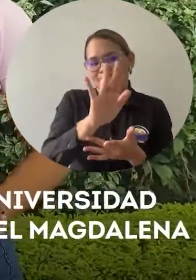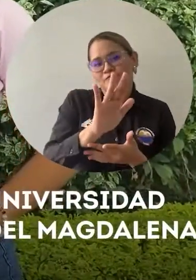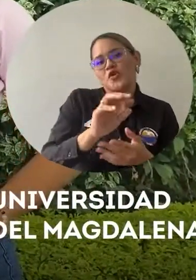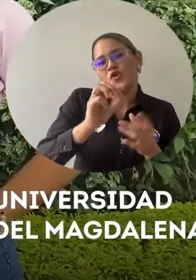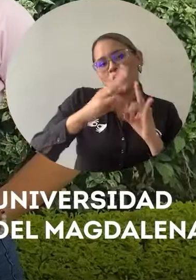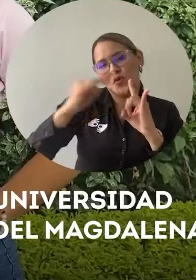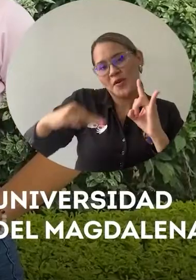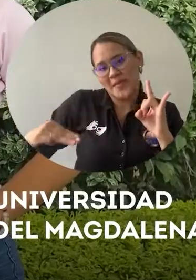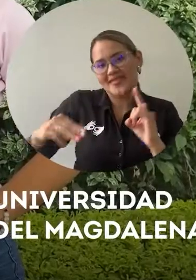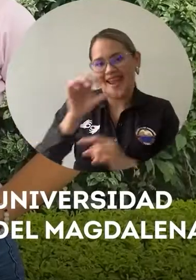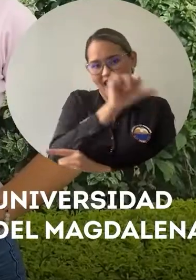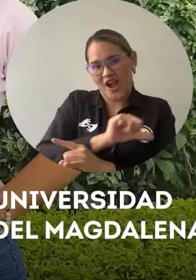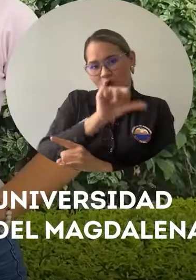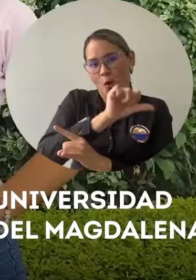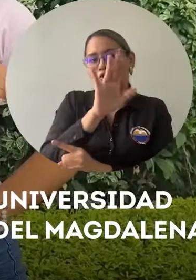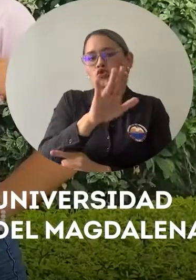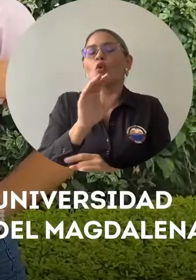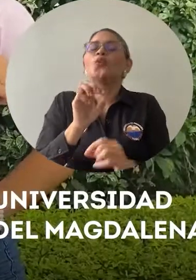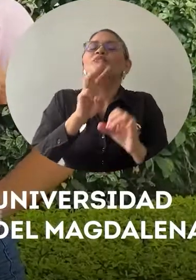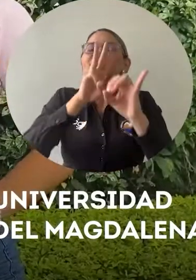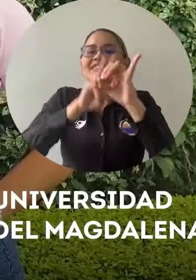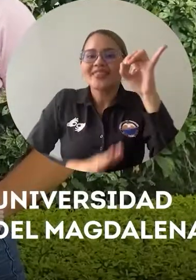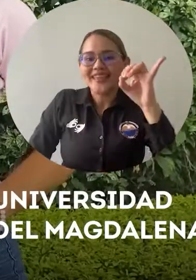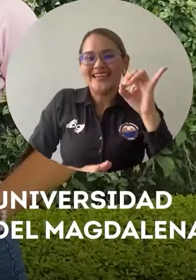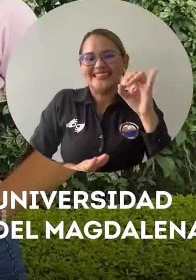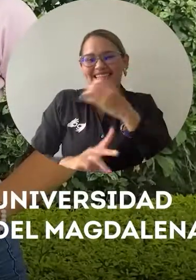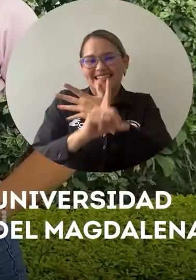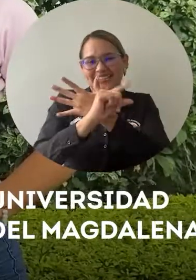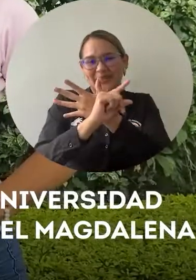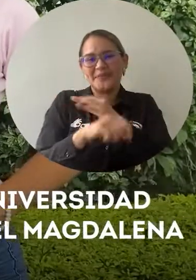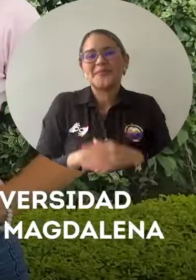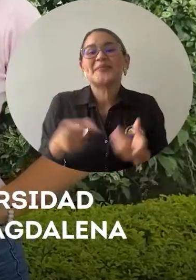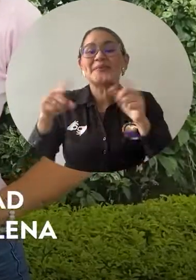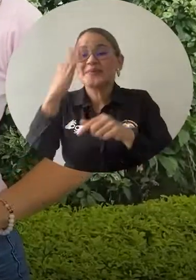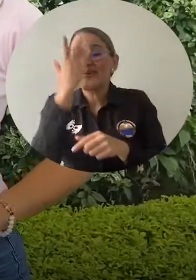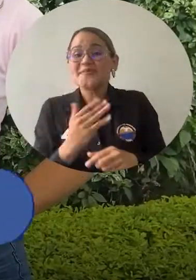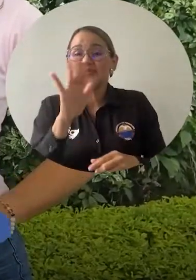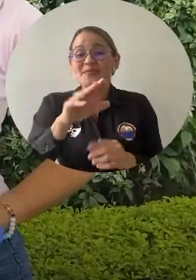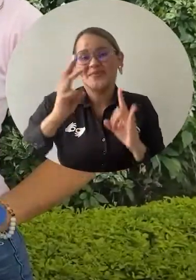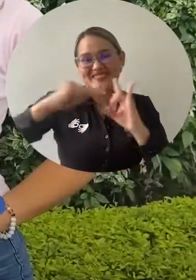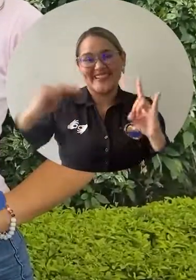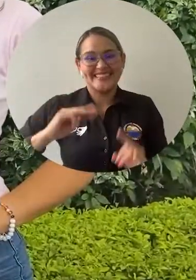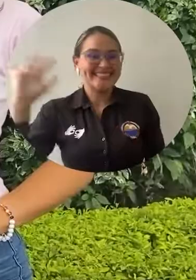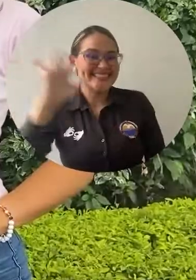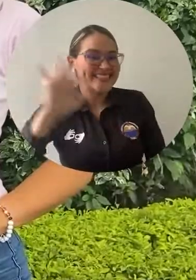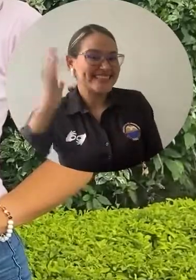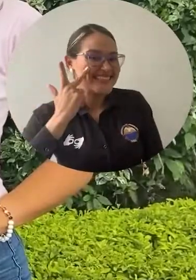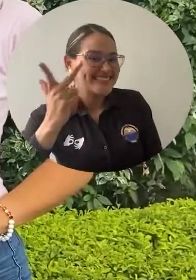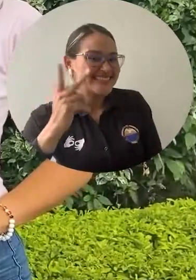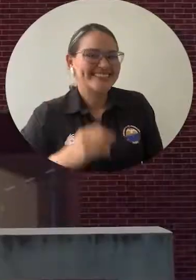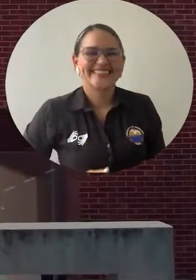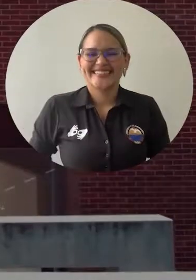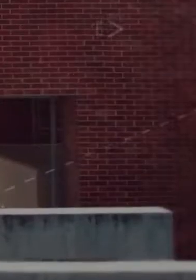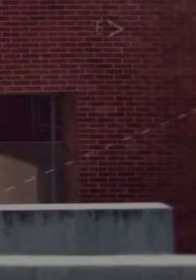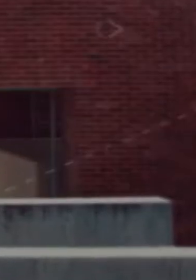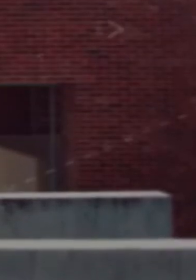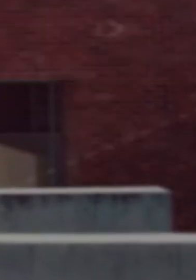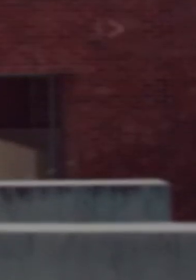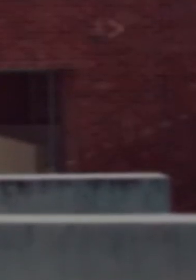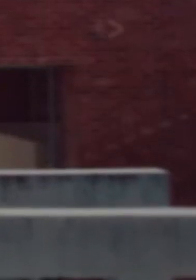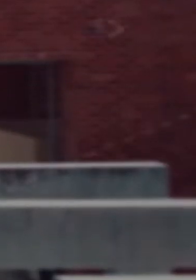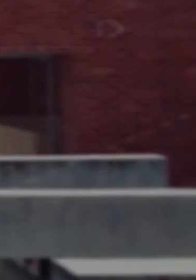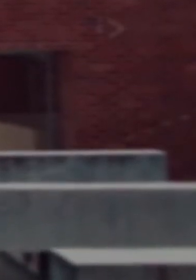institucionales arrobaurimagdalena para Instagram y Twitter y Universidad del Magdalena en Facebook. Hasta pronto. ¡Gracias!